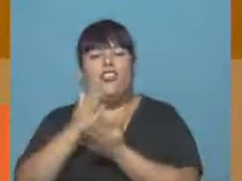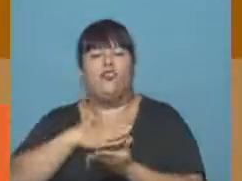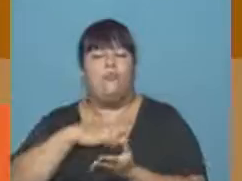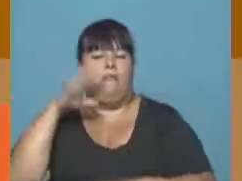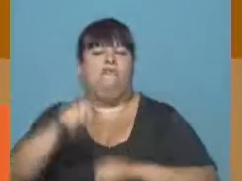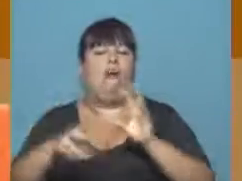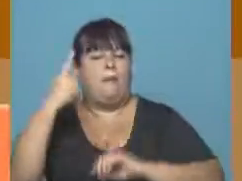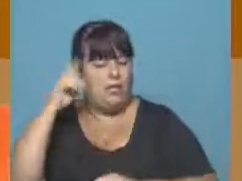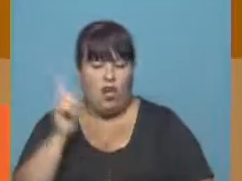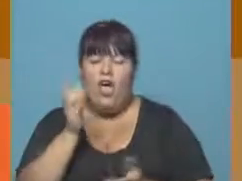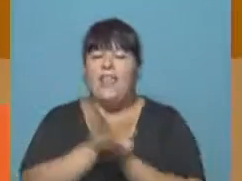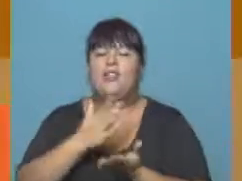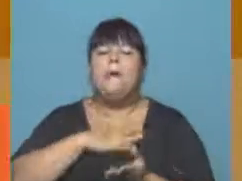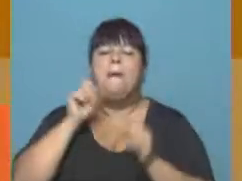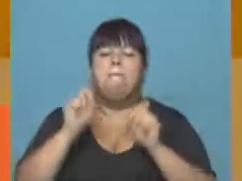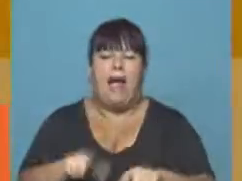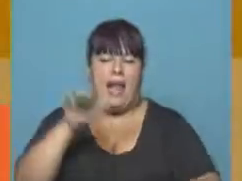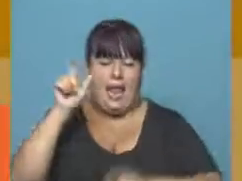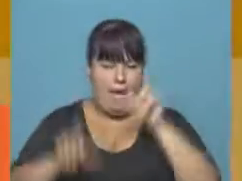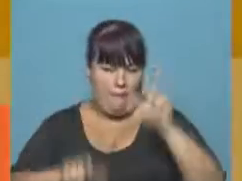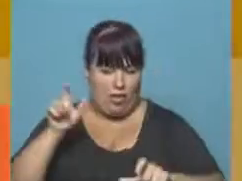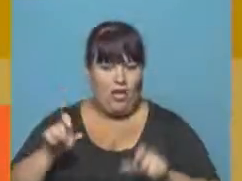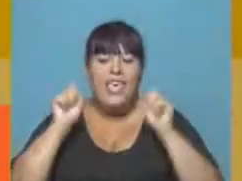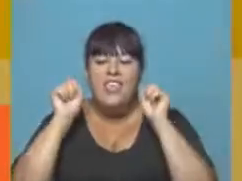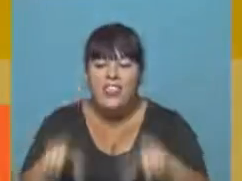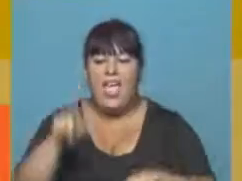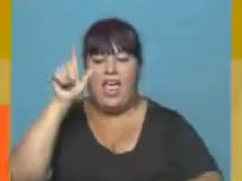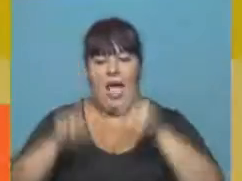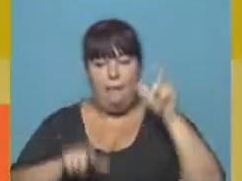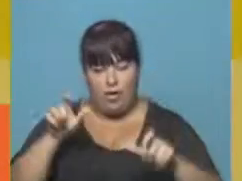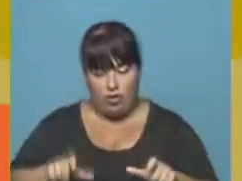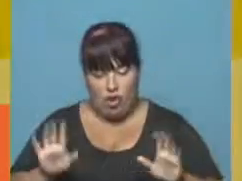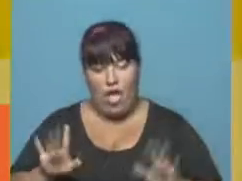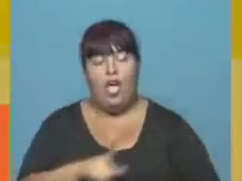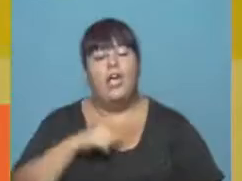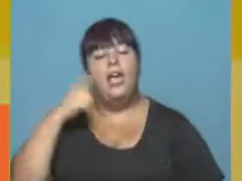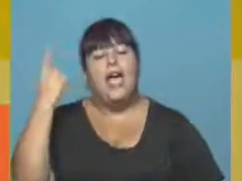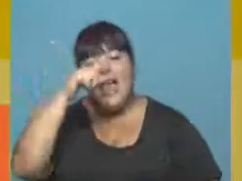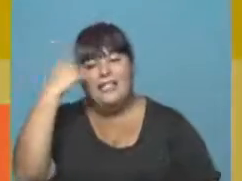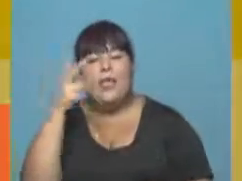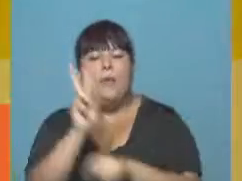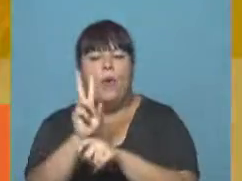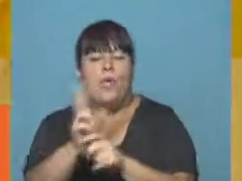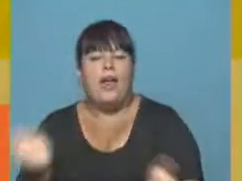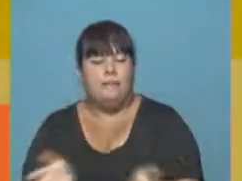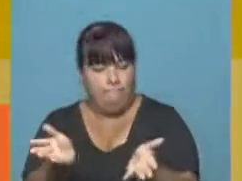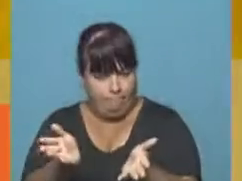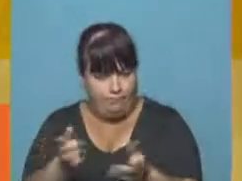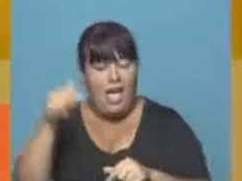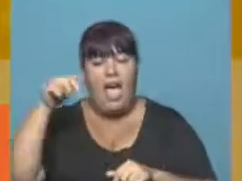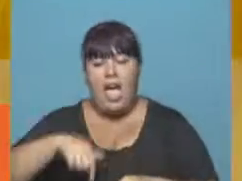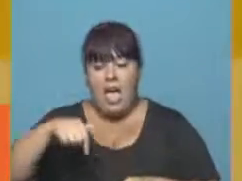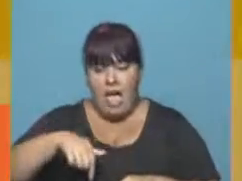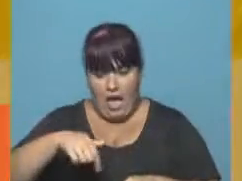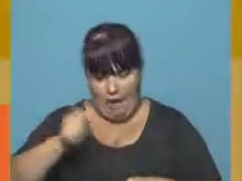humanos. Los derechos humanos son para la gente y son de la gente, y el Estado tiene que protegerlos y promocionarlos. Acá